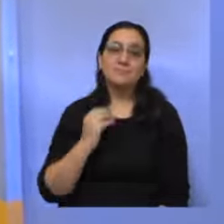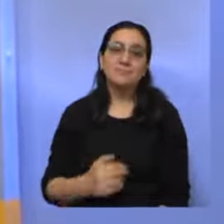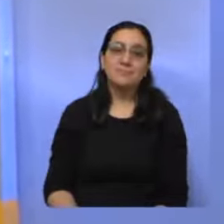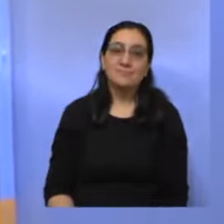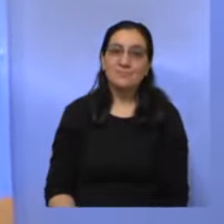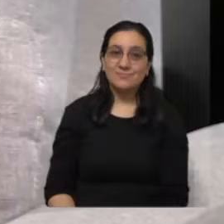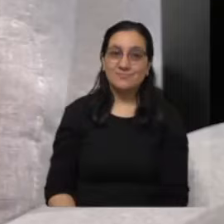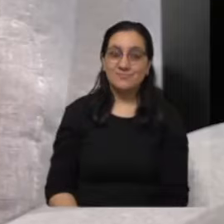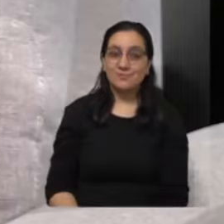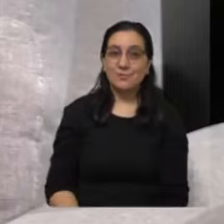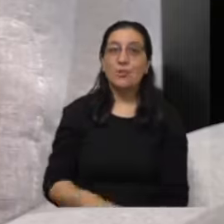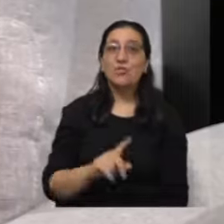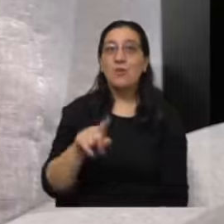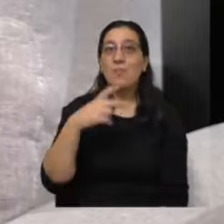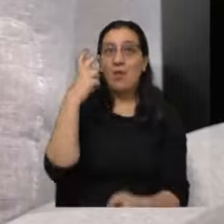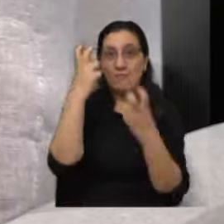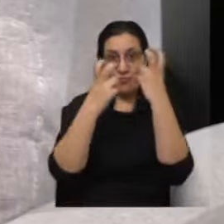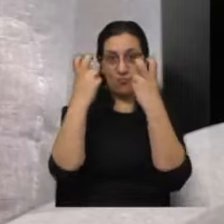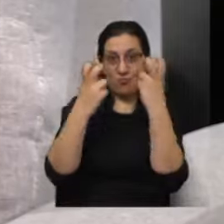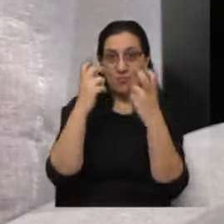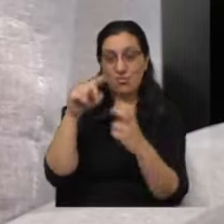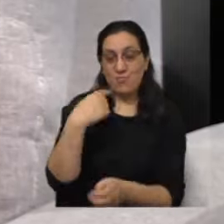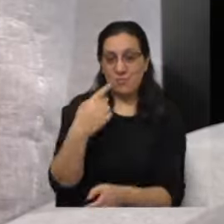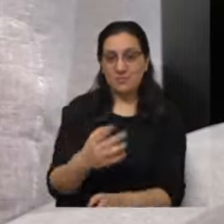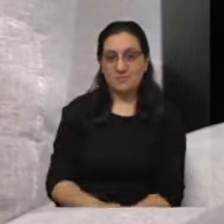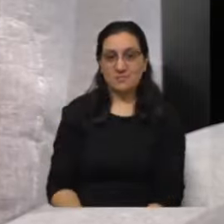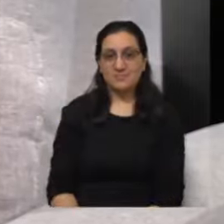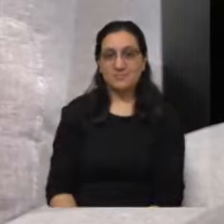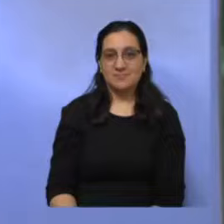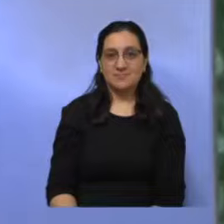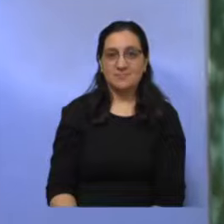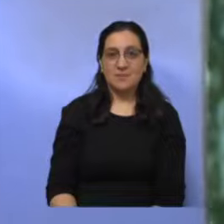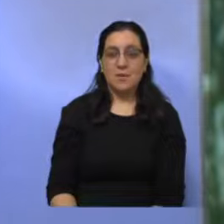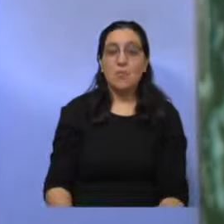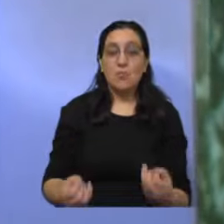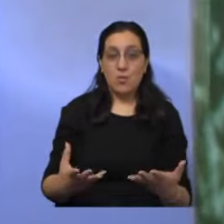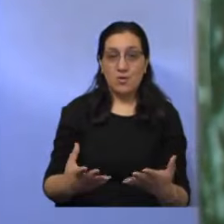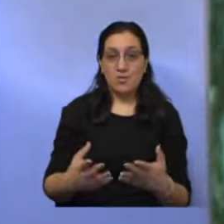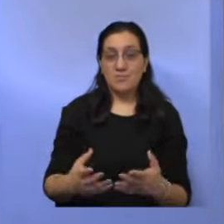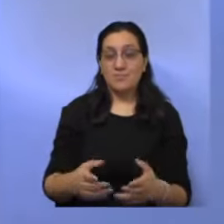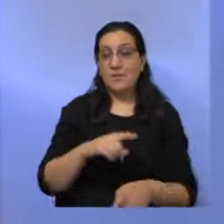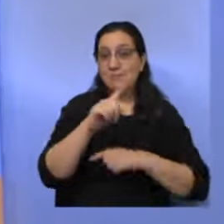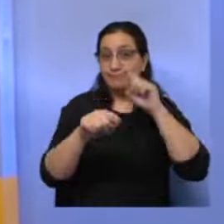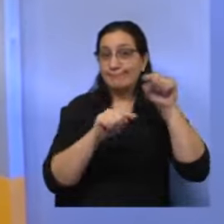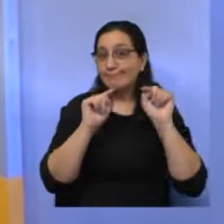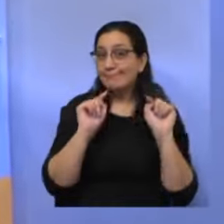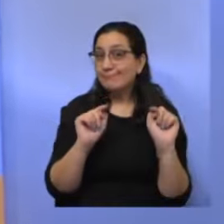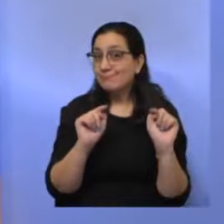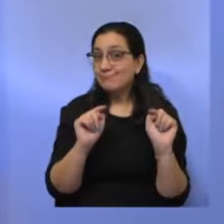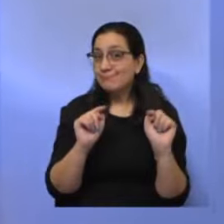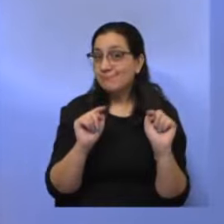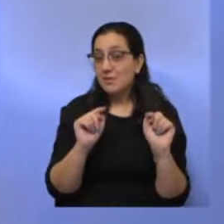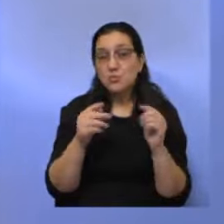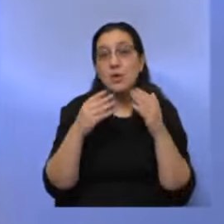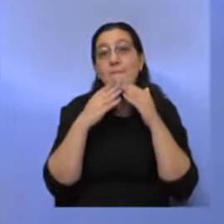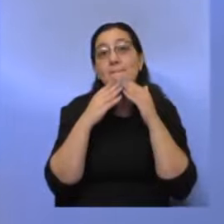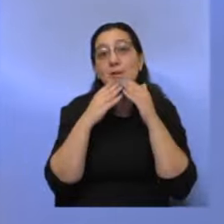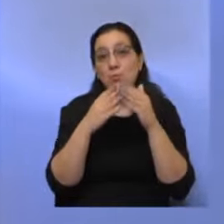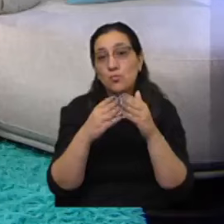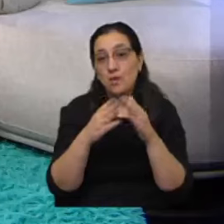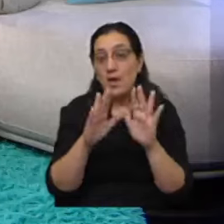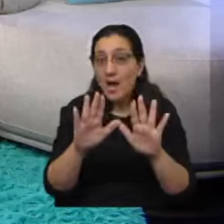después. Después. Me arrebaté. Nuestra consigna dice así. Es una pregunta.